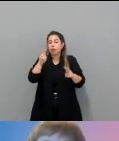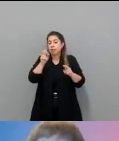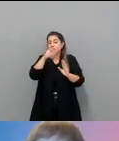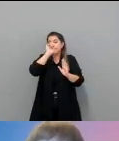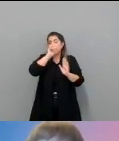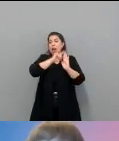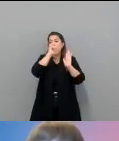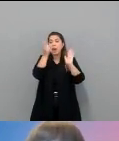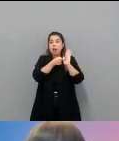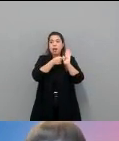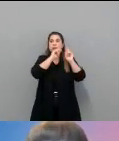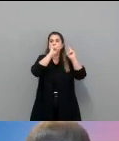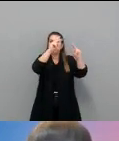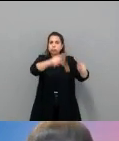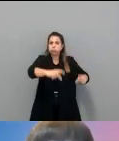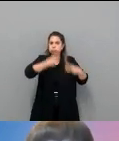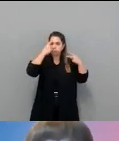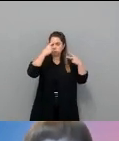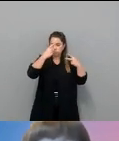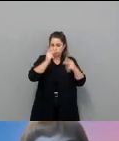ofrece esa posibilidad, ¿vale?